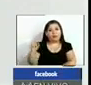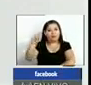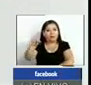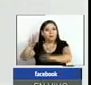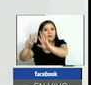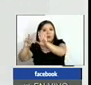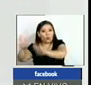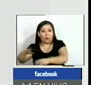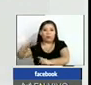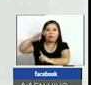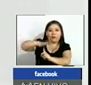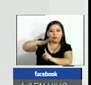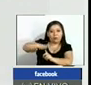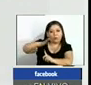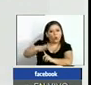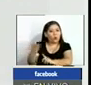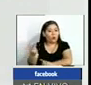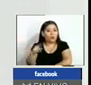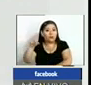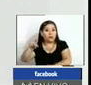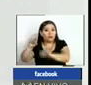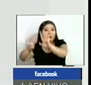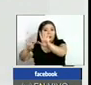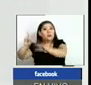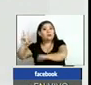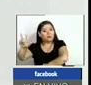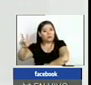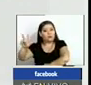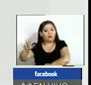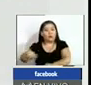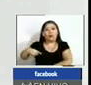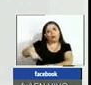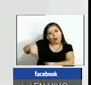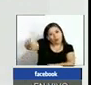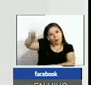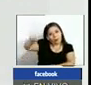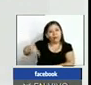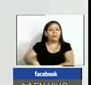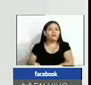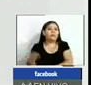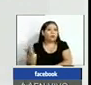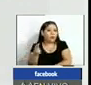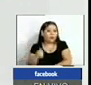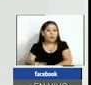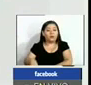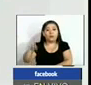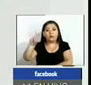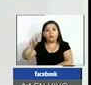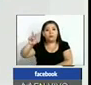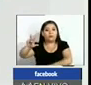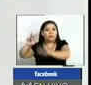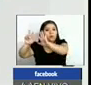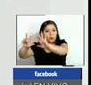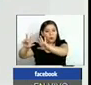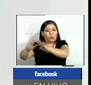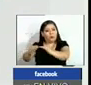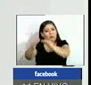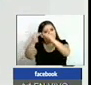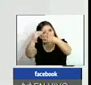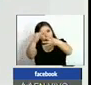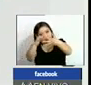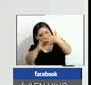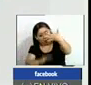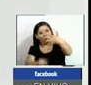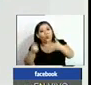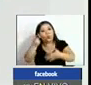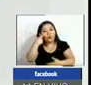174 y Lopango le sigue con 193, Apopa le sigue con 138 y vamos a llegar hasta